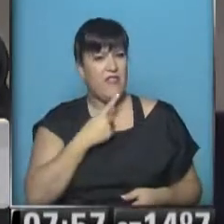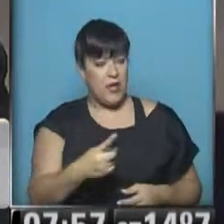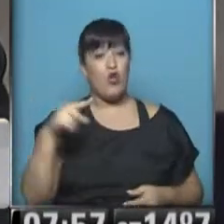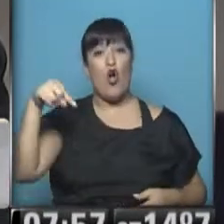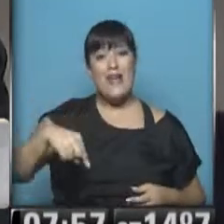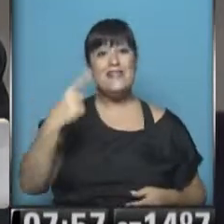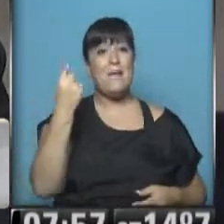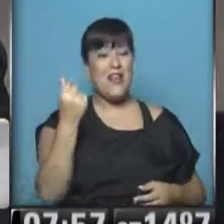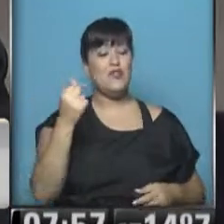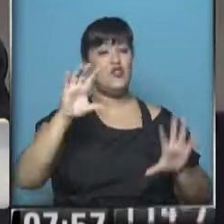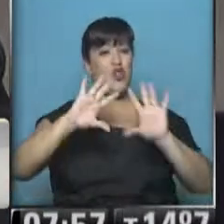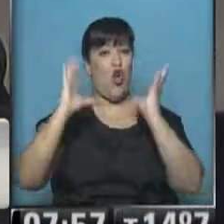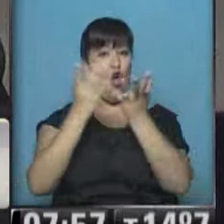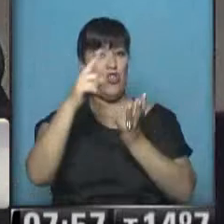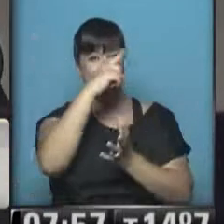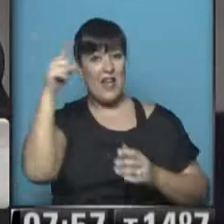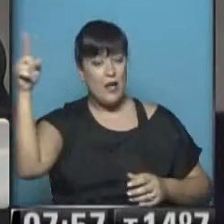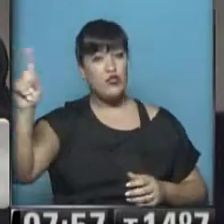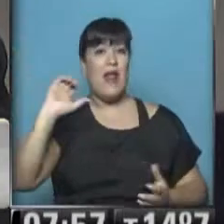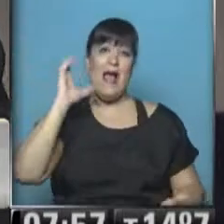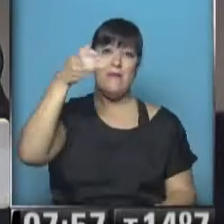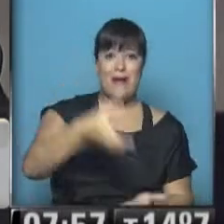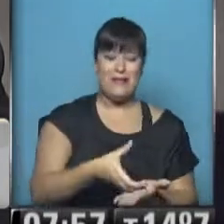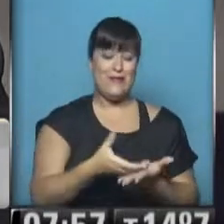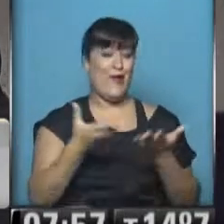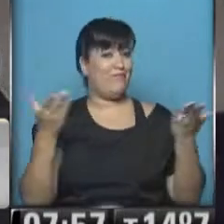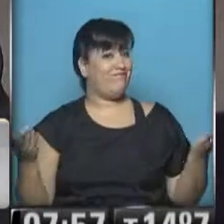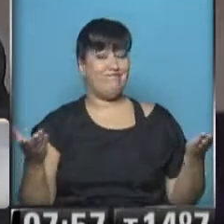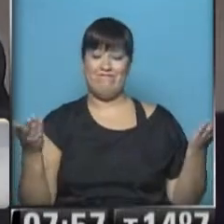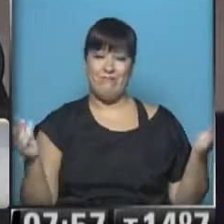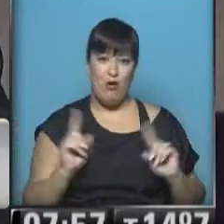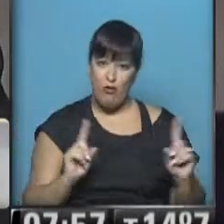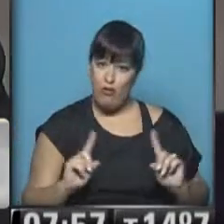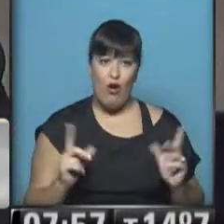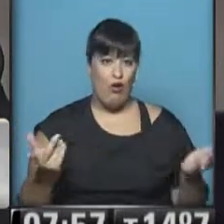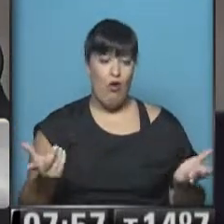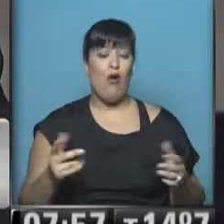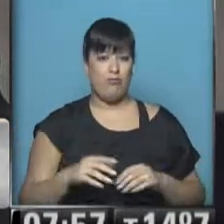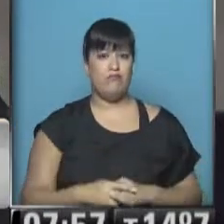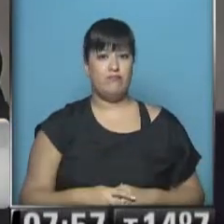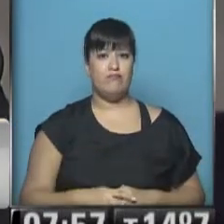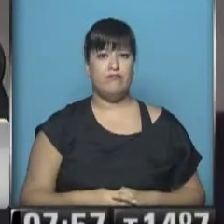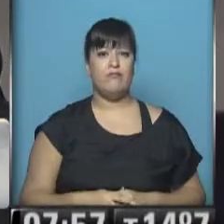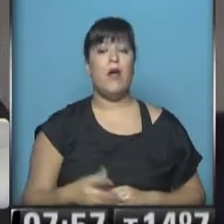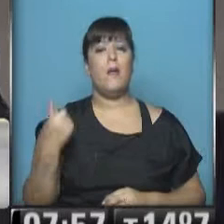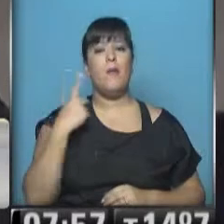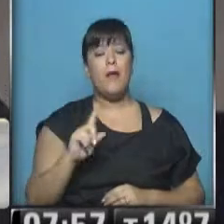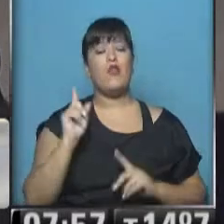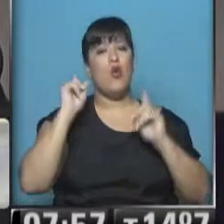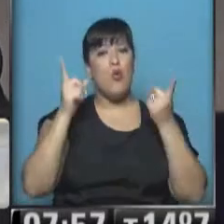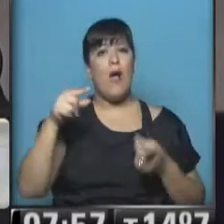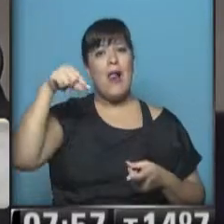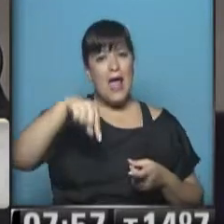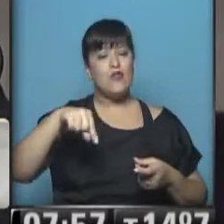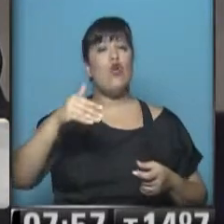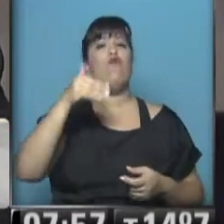internacional la inversión sea rentable eso no sería cierto de acuerdo a las proyecciones o calculo que hay hoy sin embargo es una apuesta